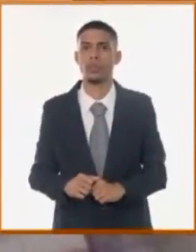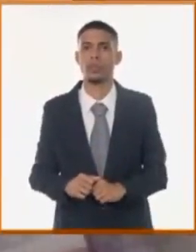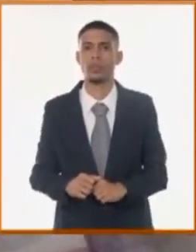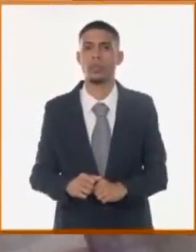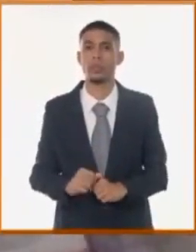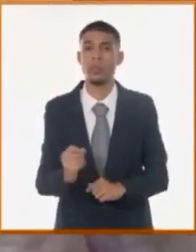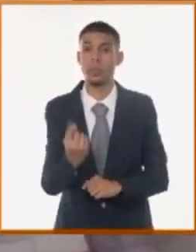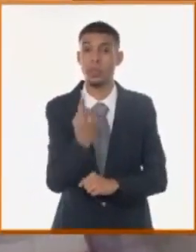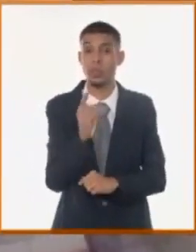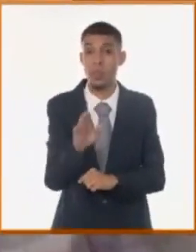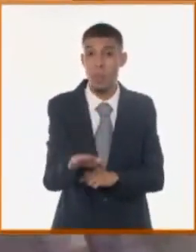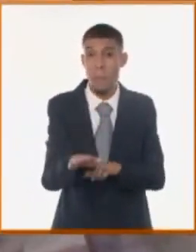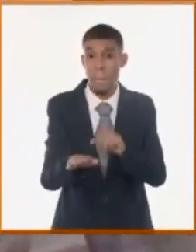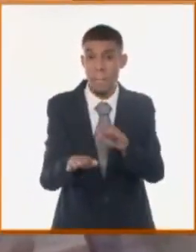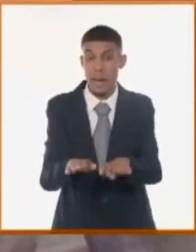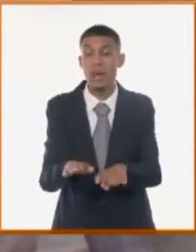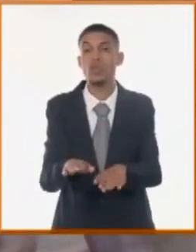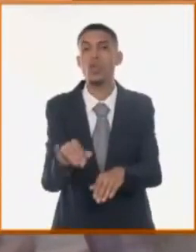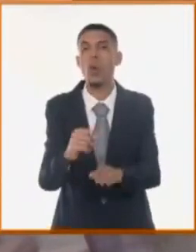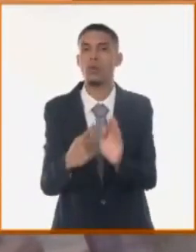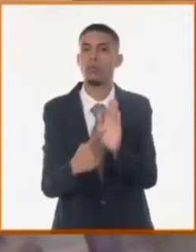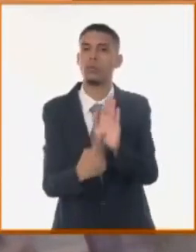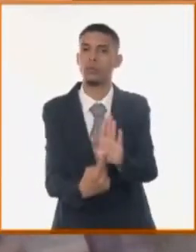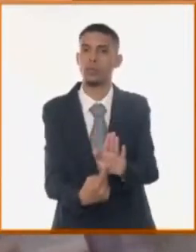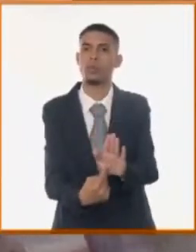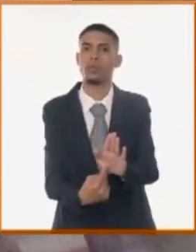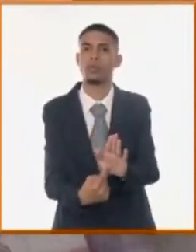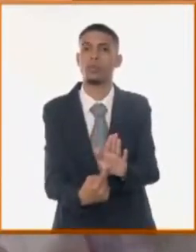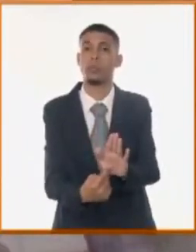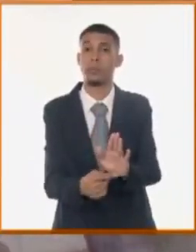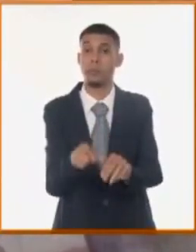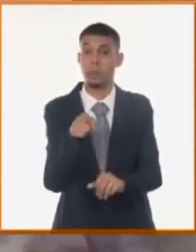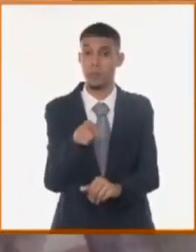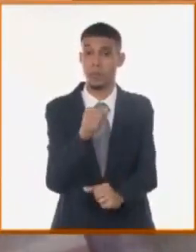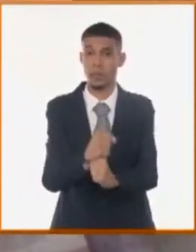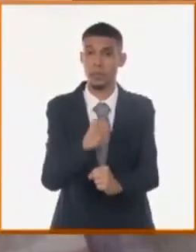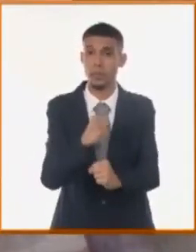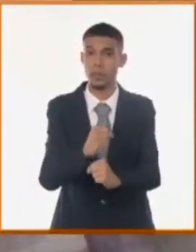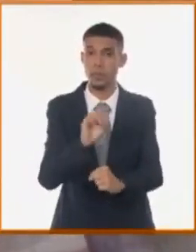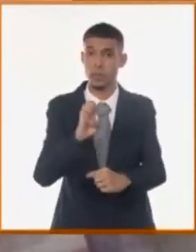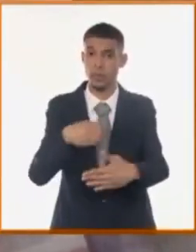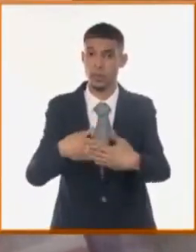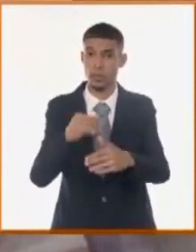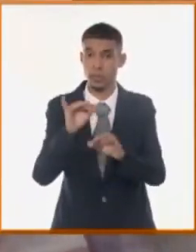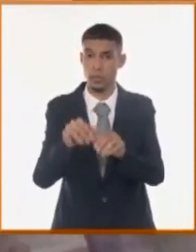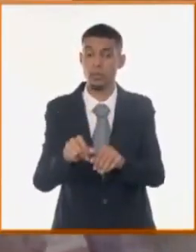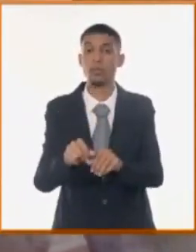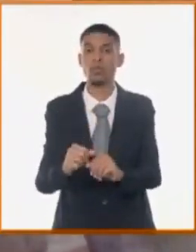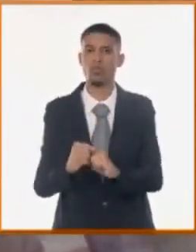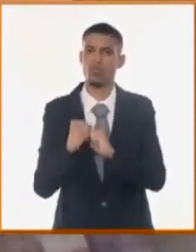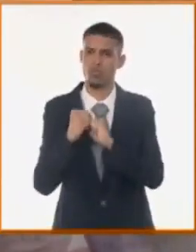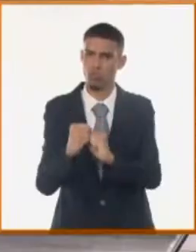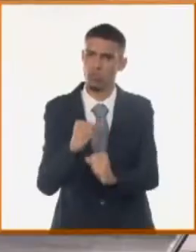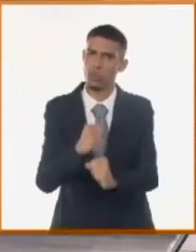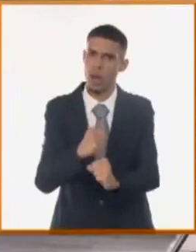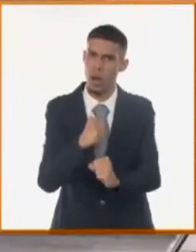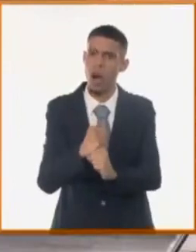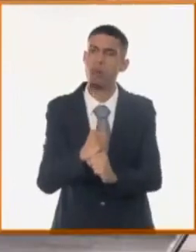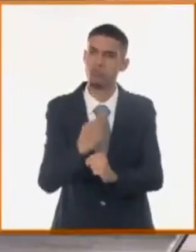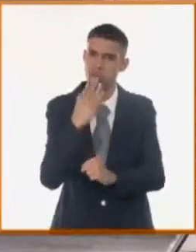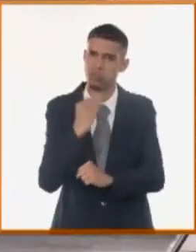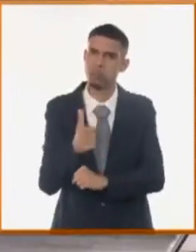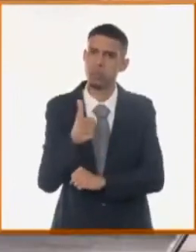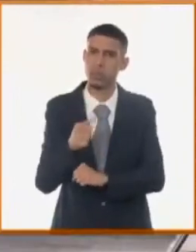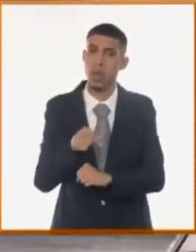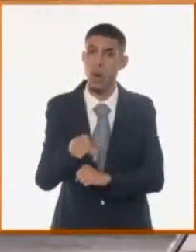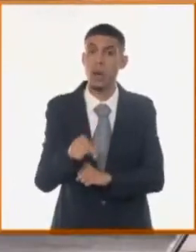presencia en el que ahí DESOF hizo un trabajo amplio a lo largo y ancho del país, y ahora se habla de esta segunda